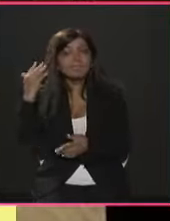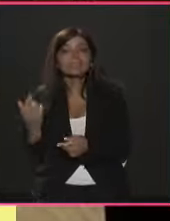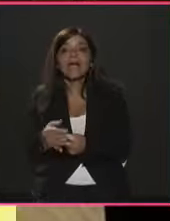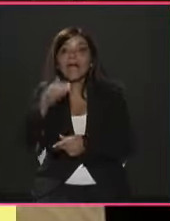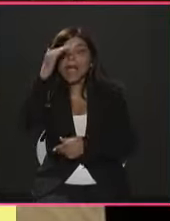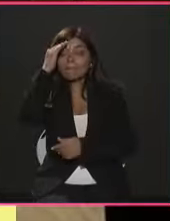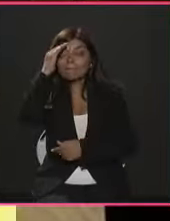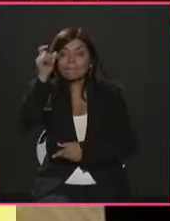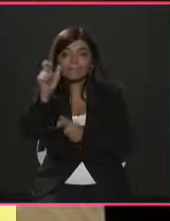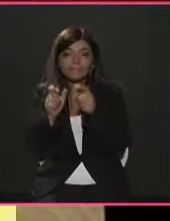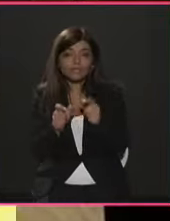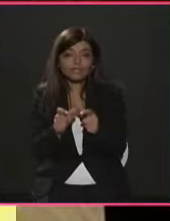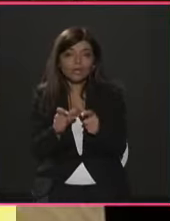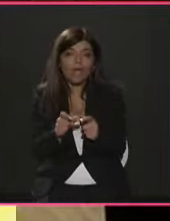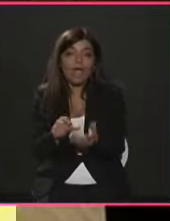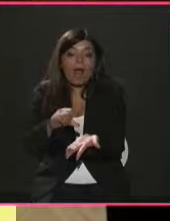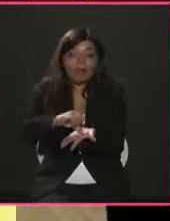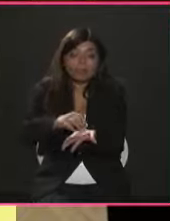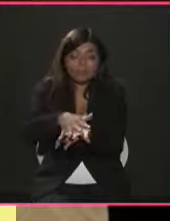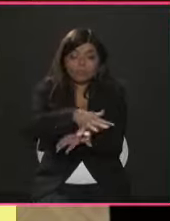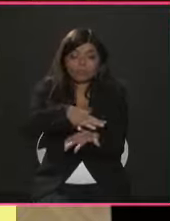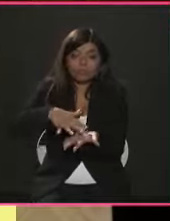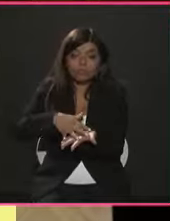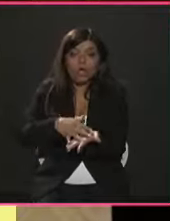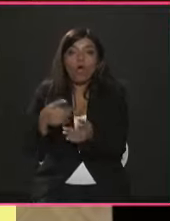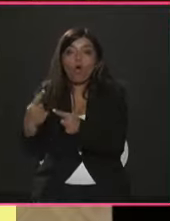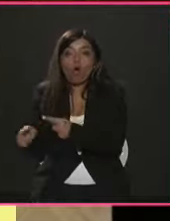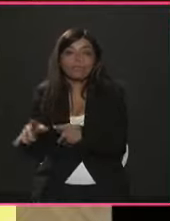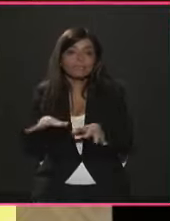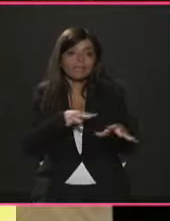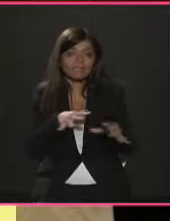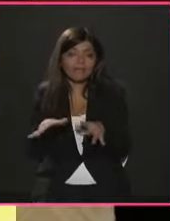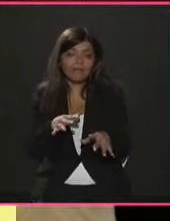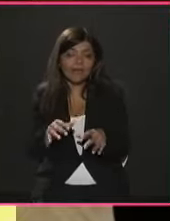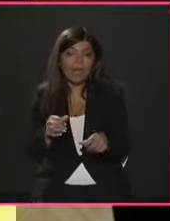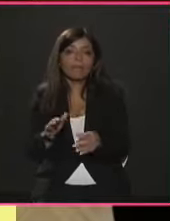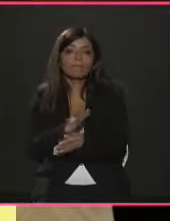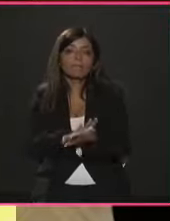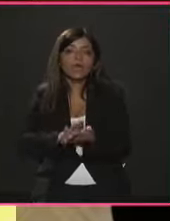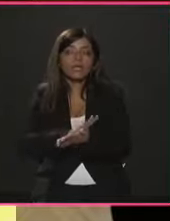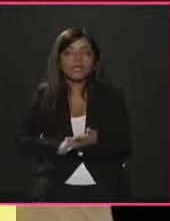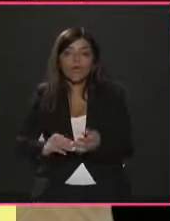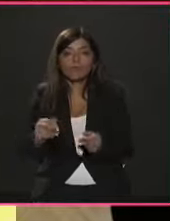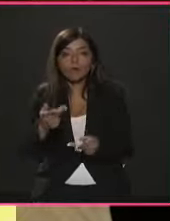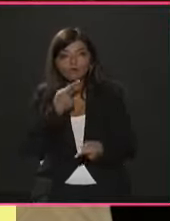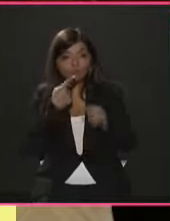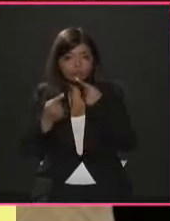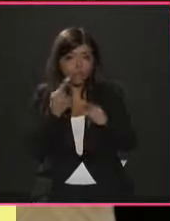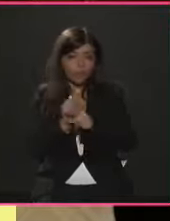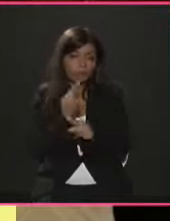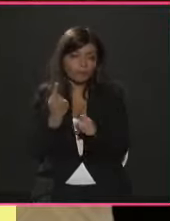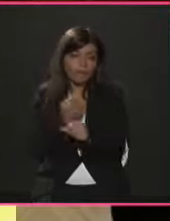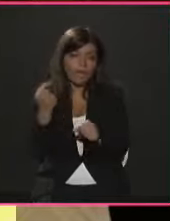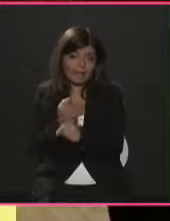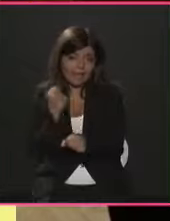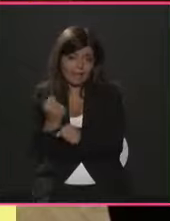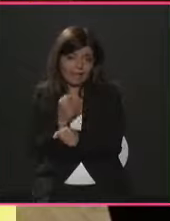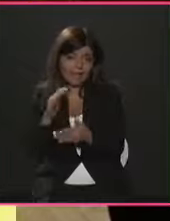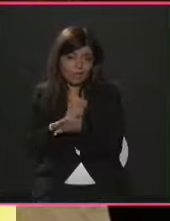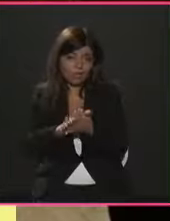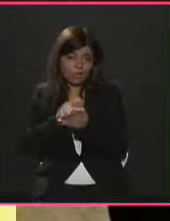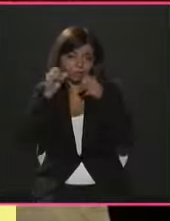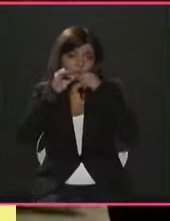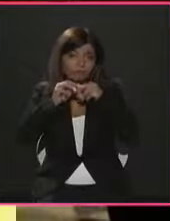dan en el aula central de seina también de otra serie de actividades entre las que se encuentran conversatorios talleres por ejemplo de